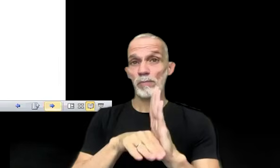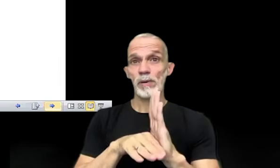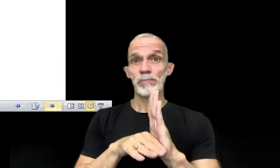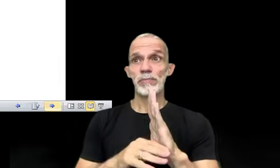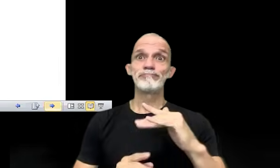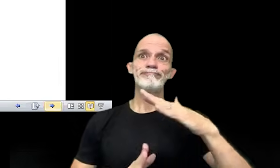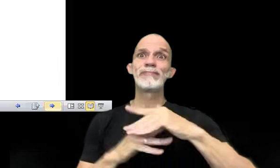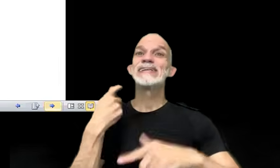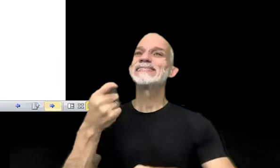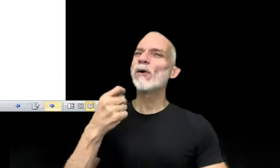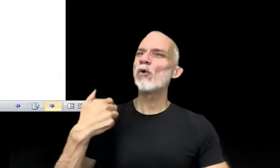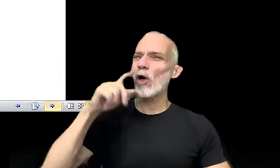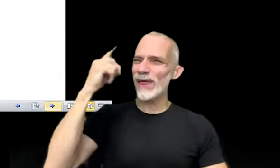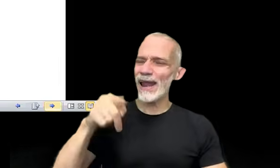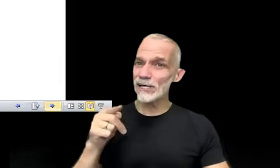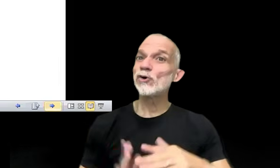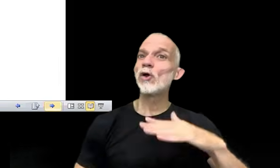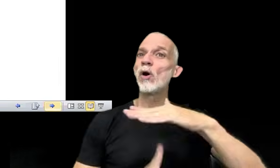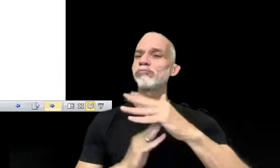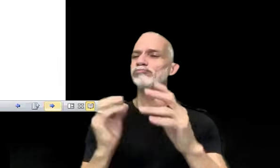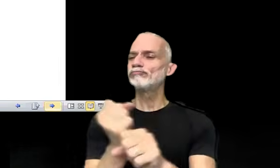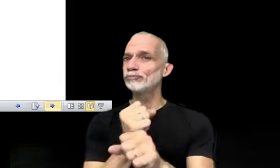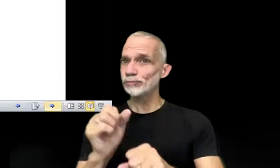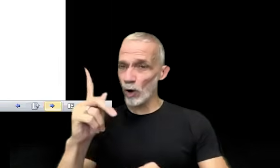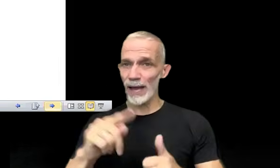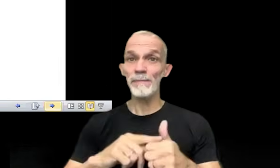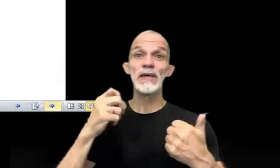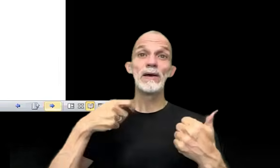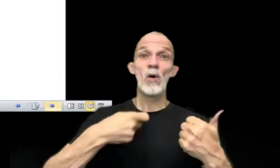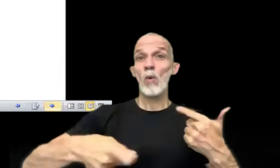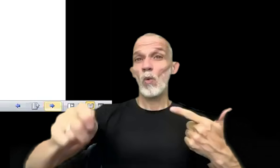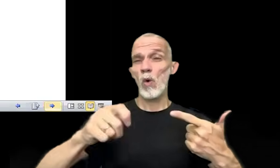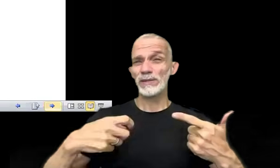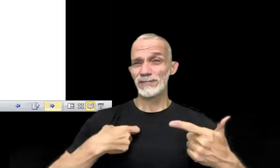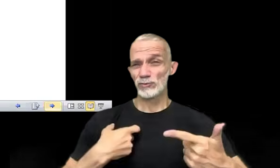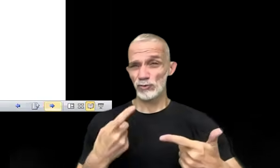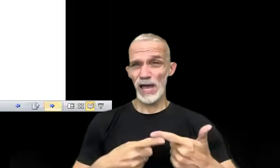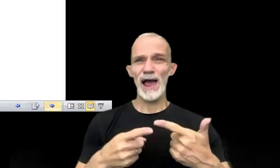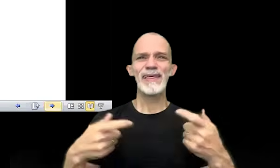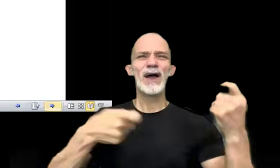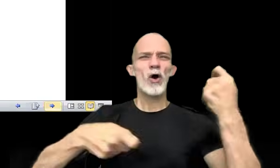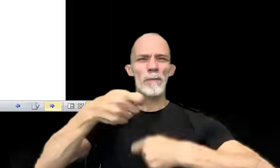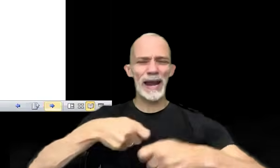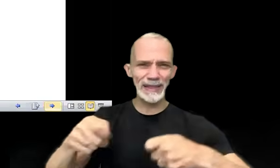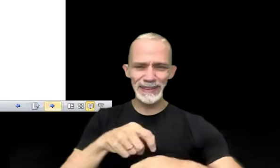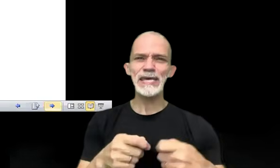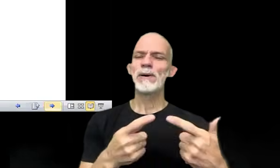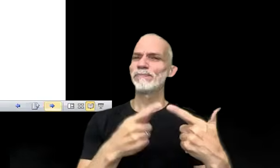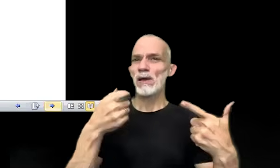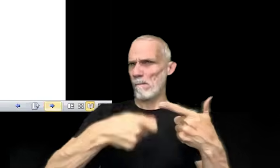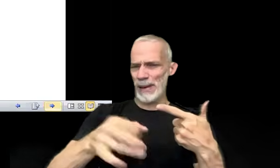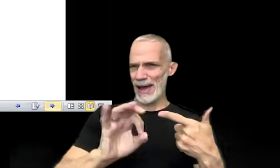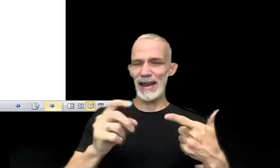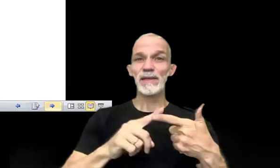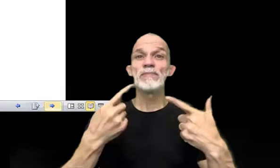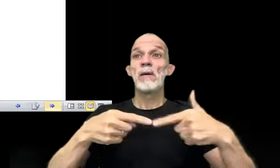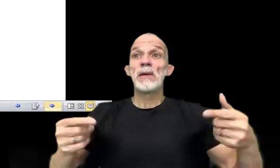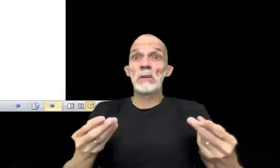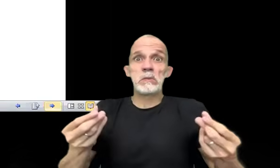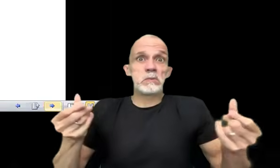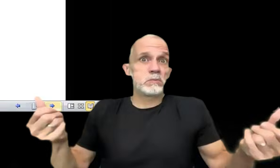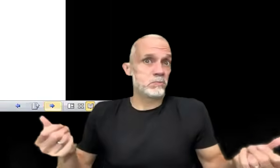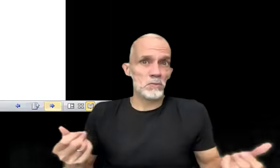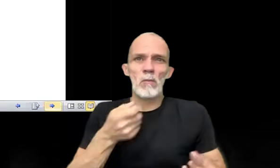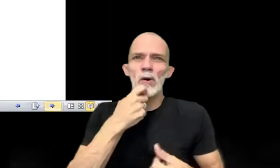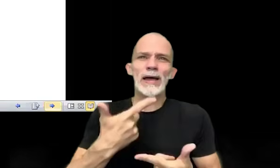por la Superintendencia de Seguros de la Nación, las cuotas sociales de las cooperativas, los bienes